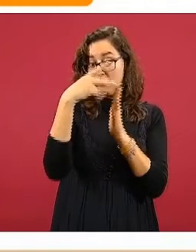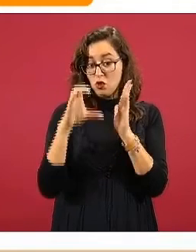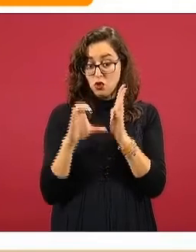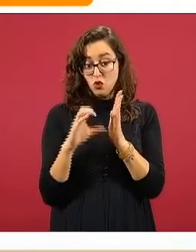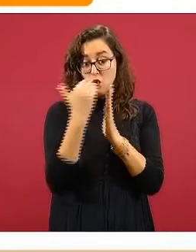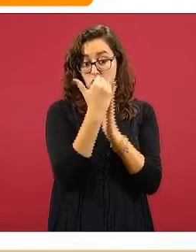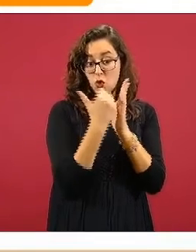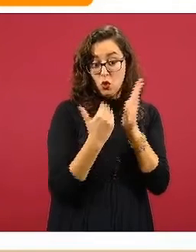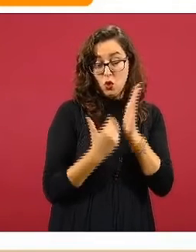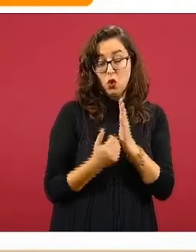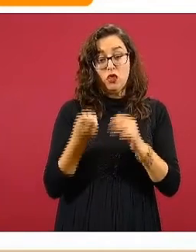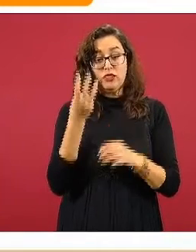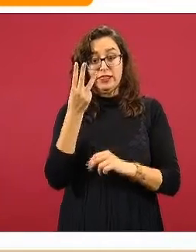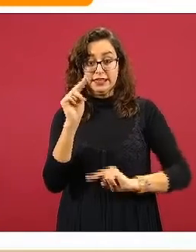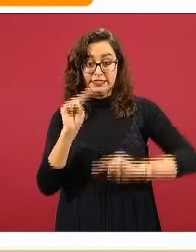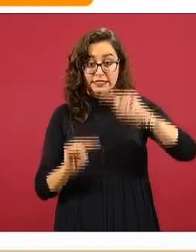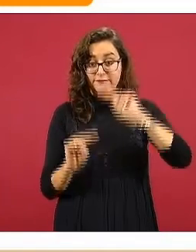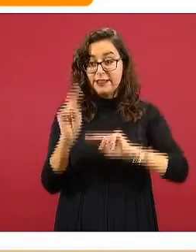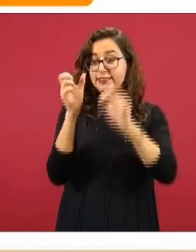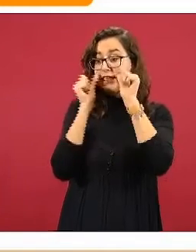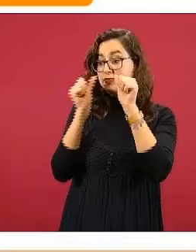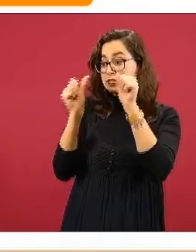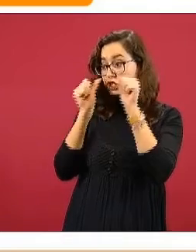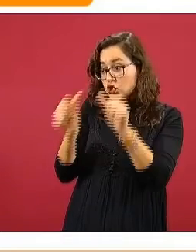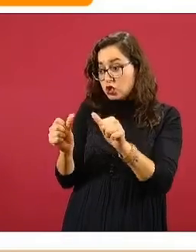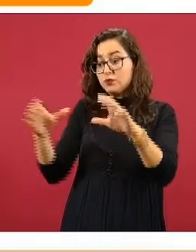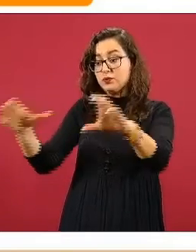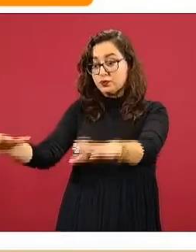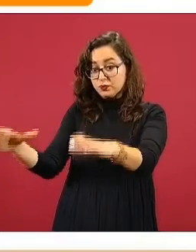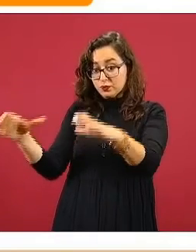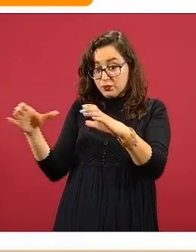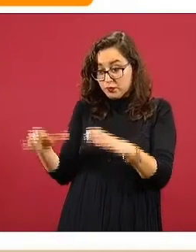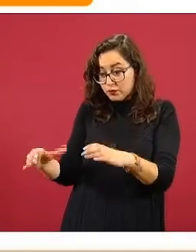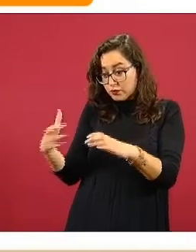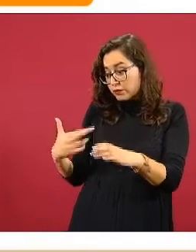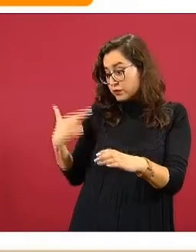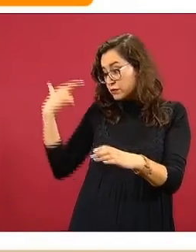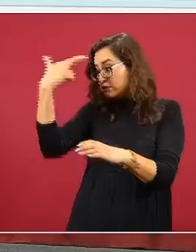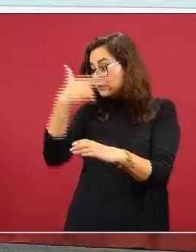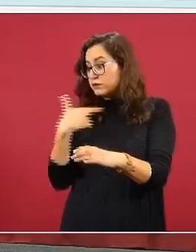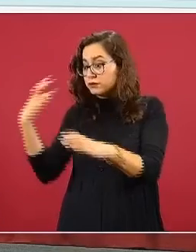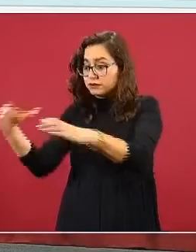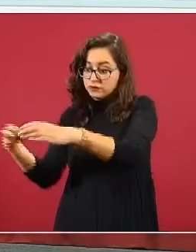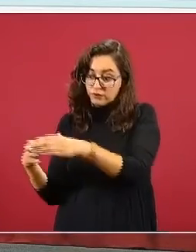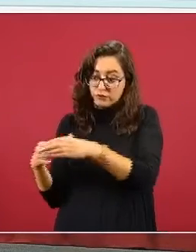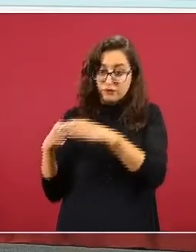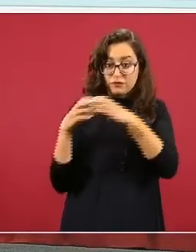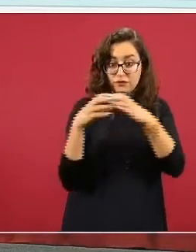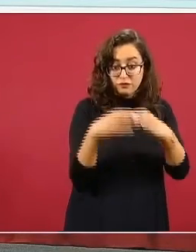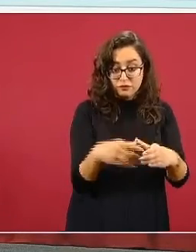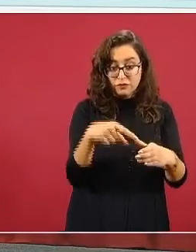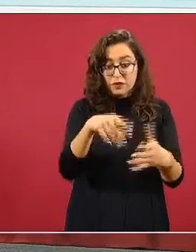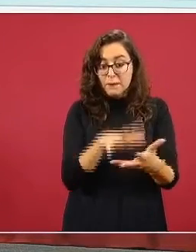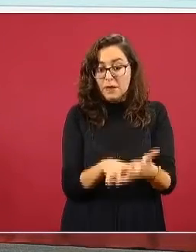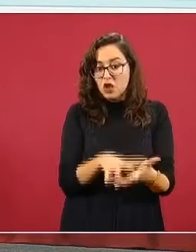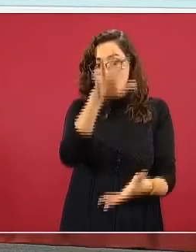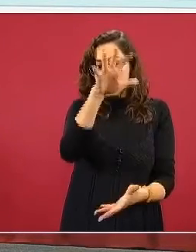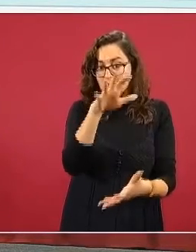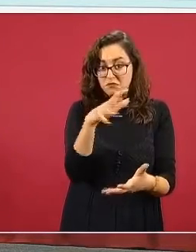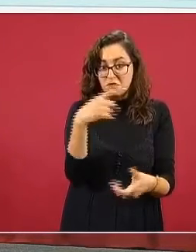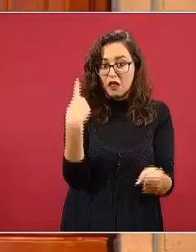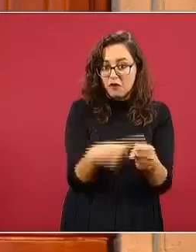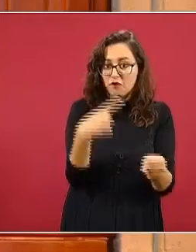niveles de atención, pues bueno, un grupo de ellas, y que de hecho es el mayor grupo, ha dado ya negativo a la